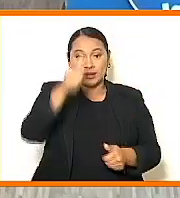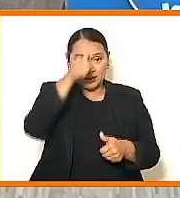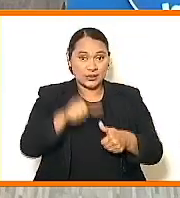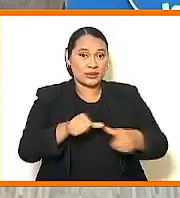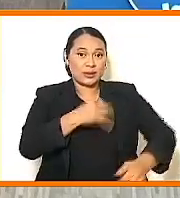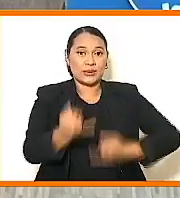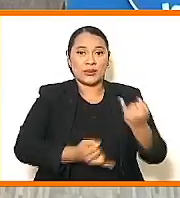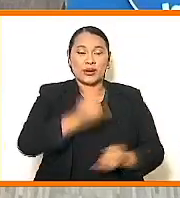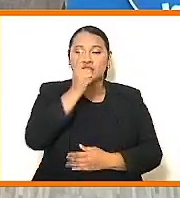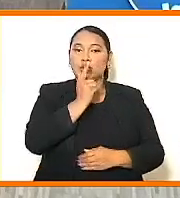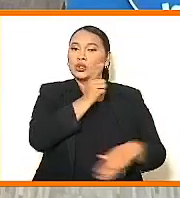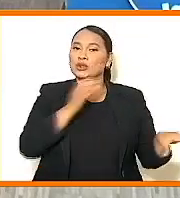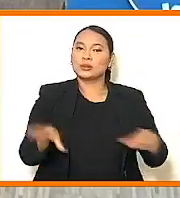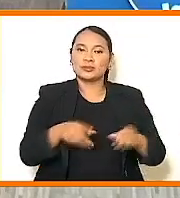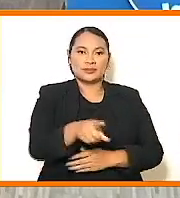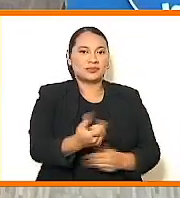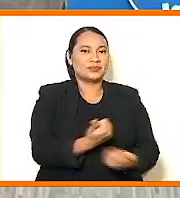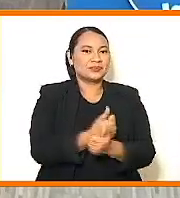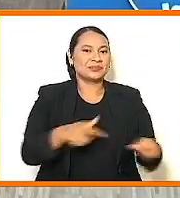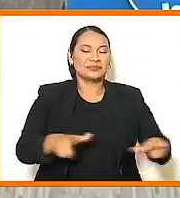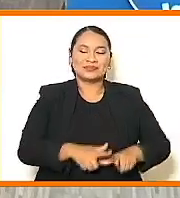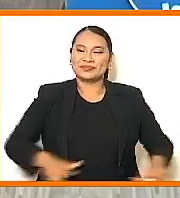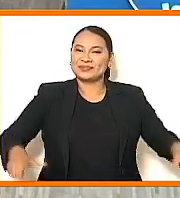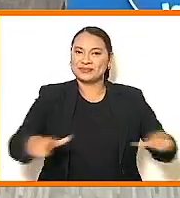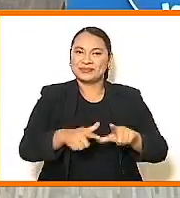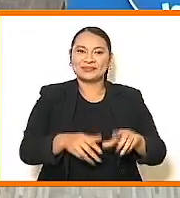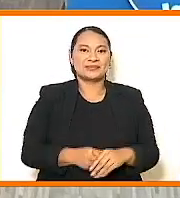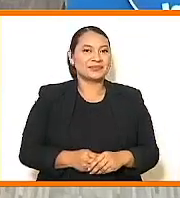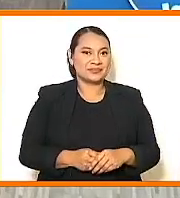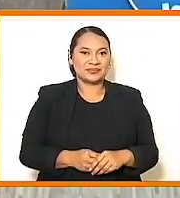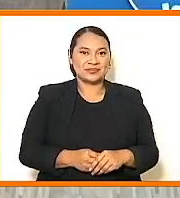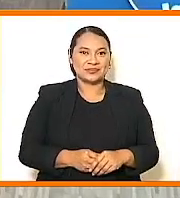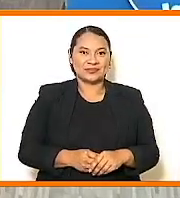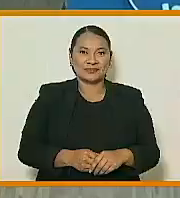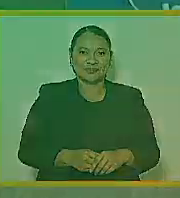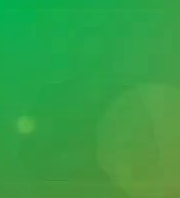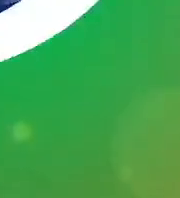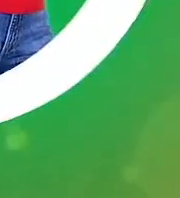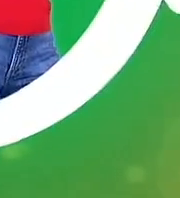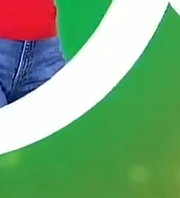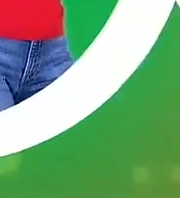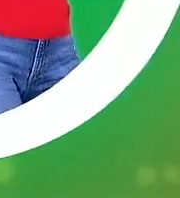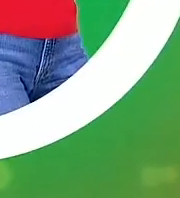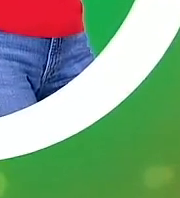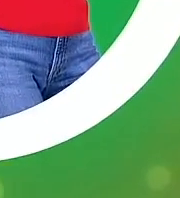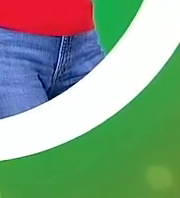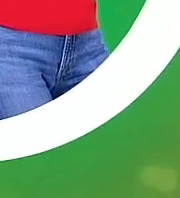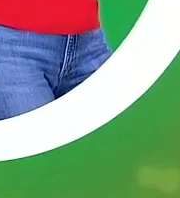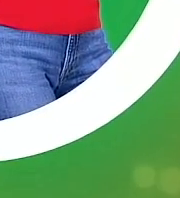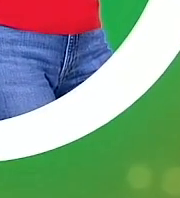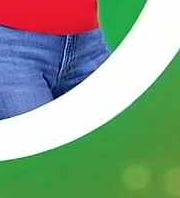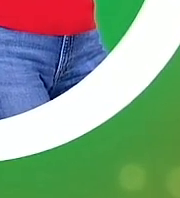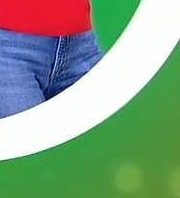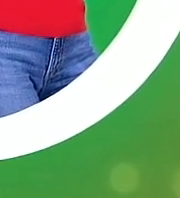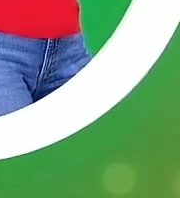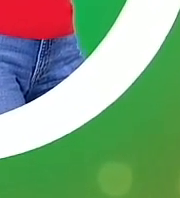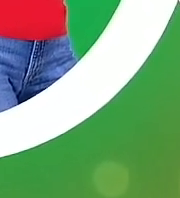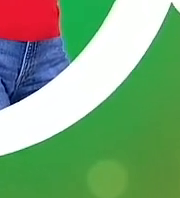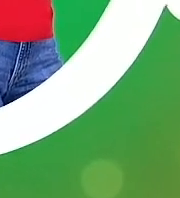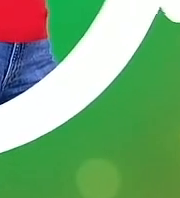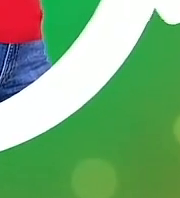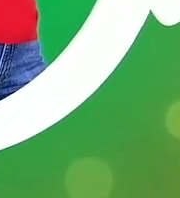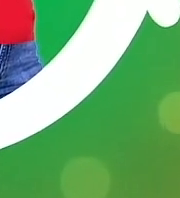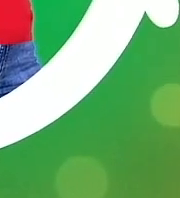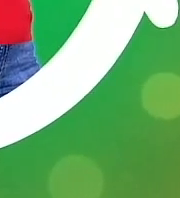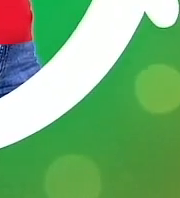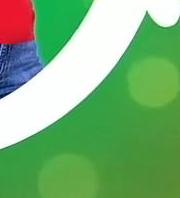recuerda, jugar se ha dicho con Loto, donde quiera que estés. ¡Ay, qué bonito! Yo me gané la